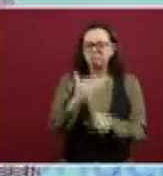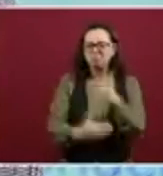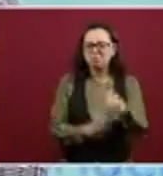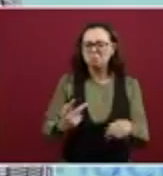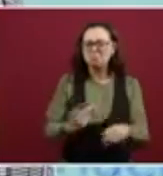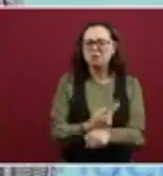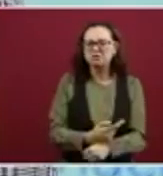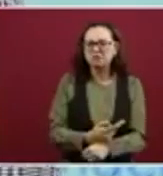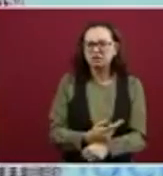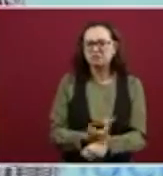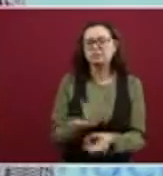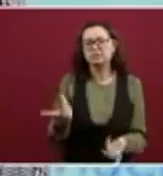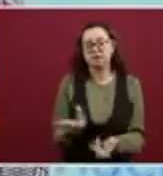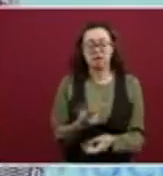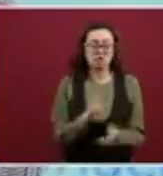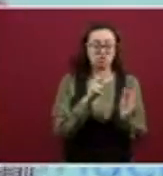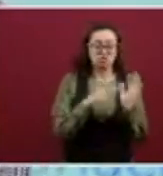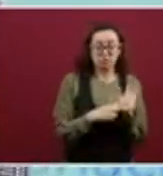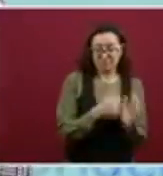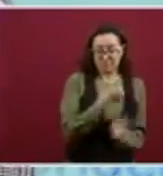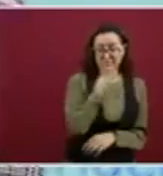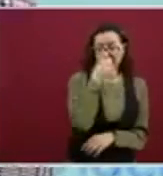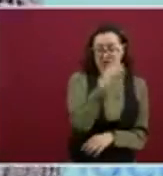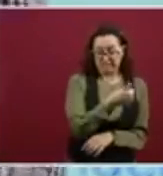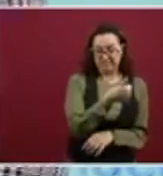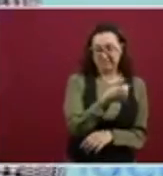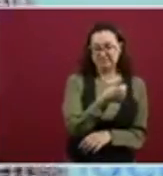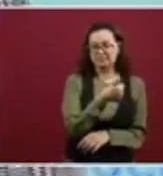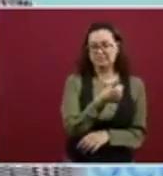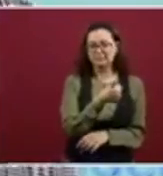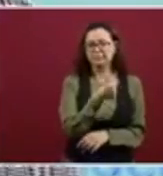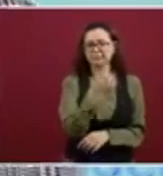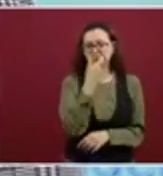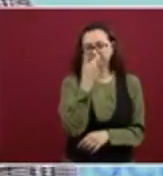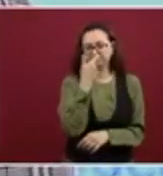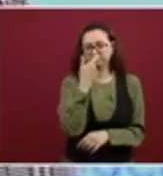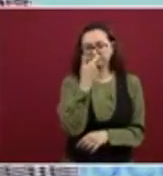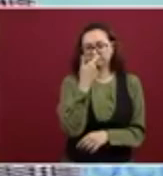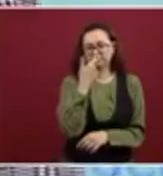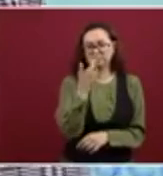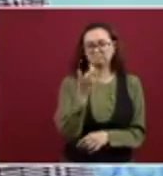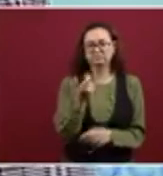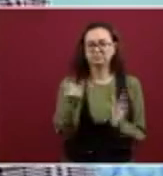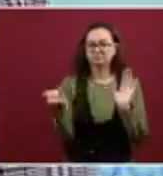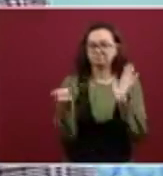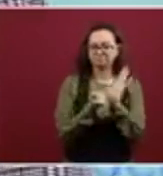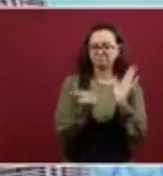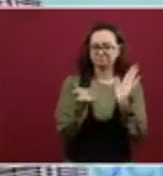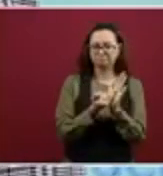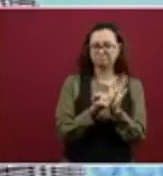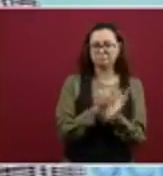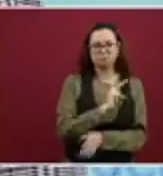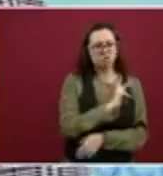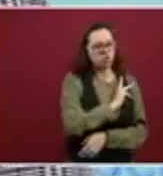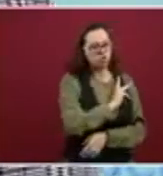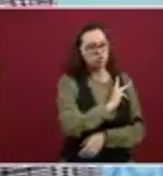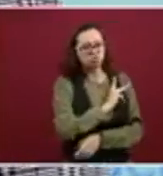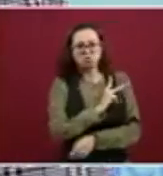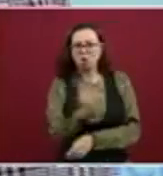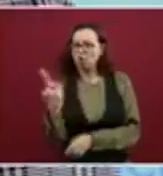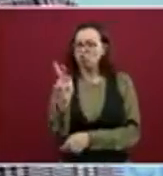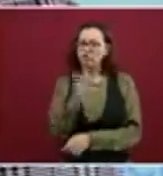primer documento que le señalé en el párrafo anterior, controvierte el principio fiscal de universalidad de las